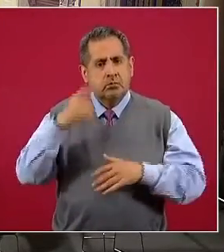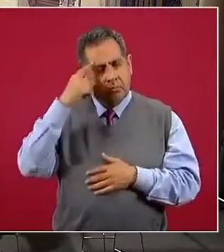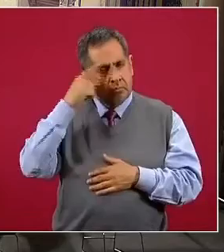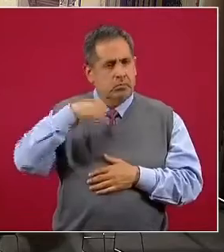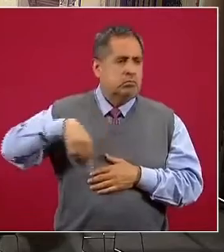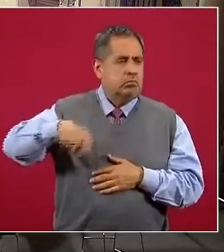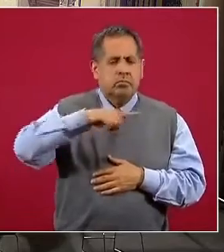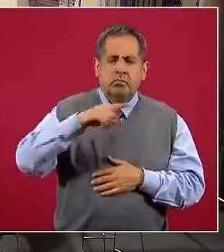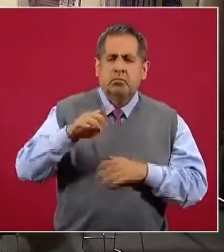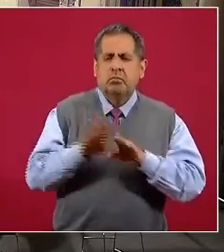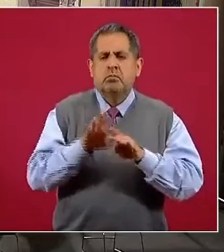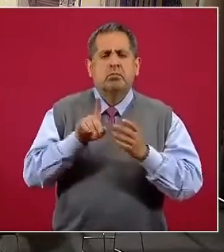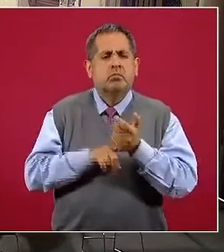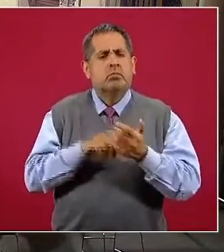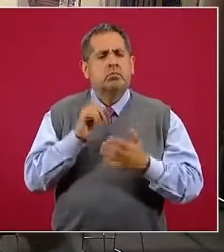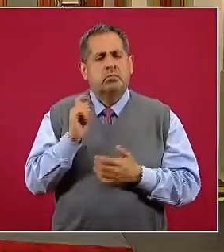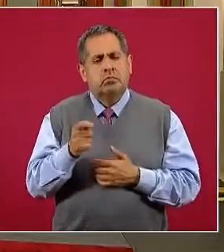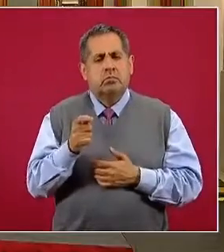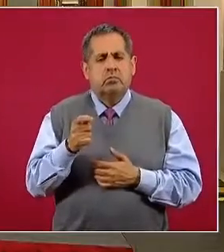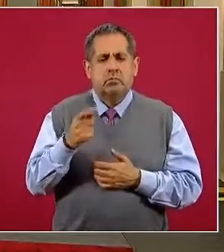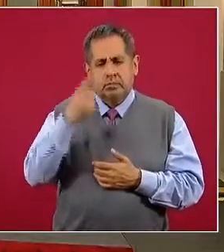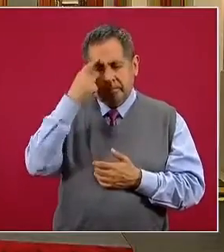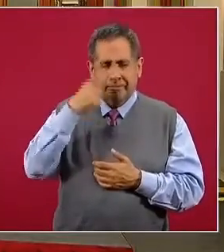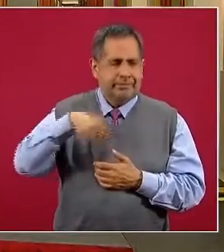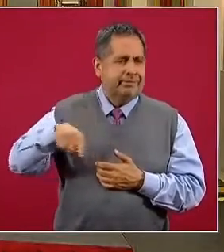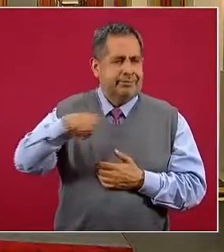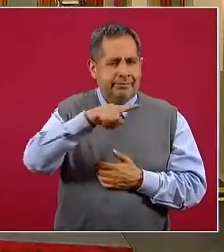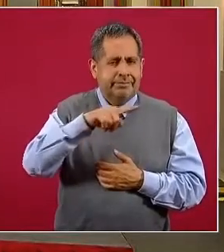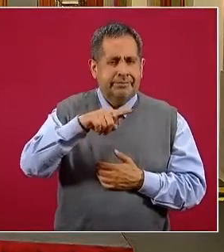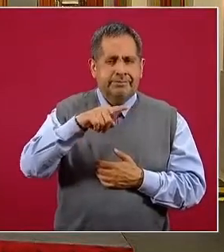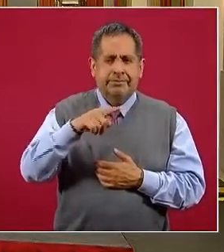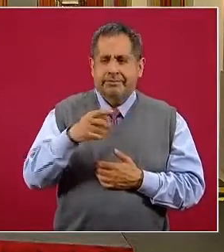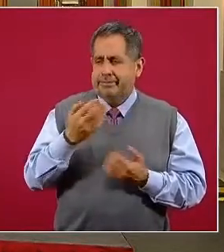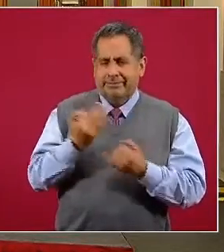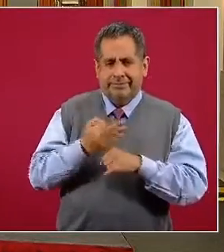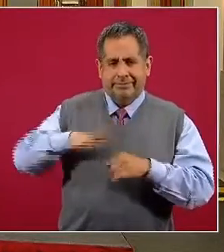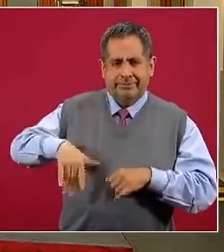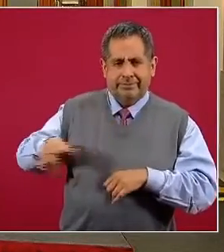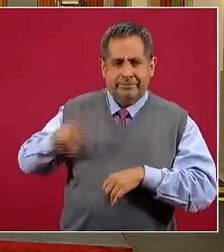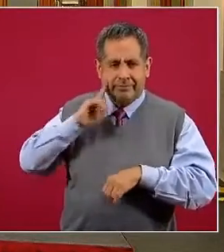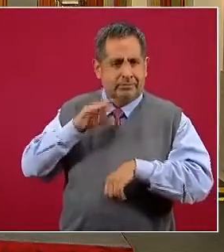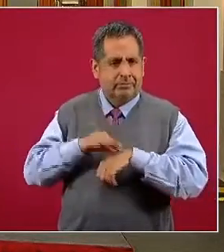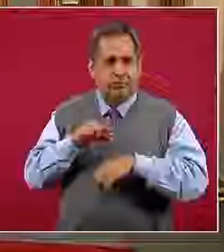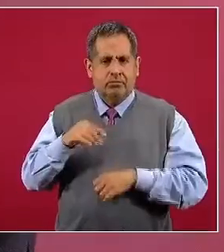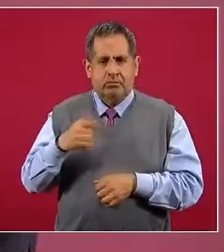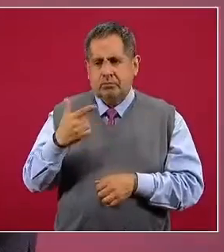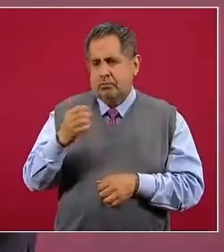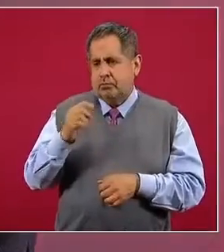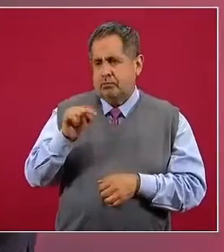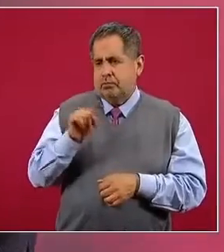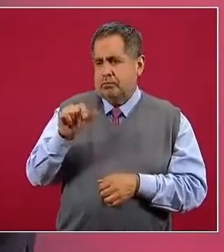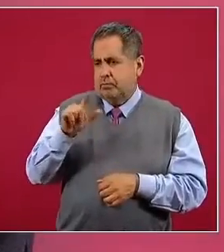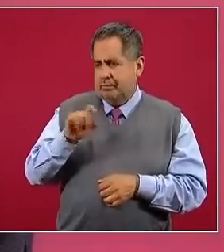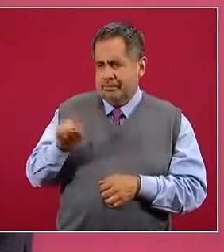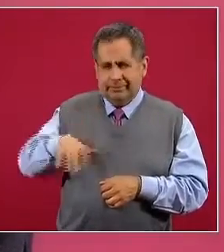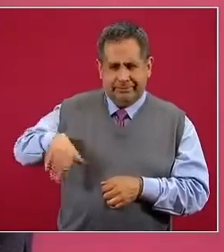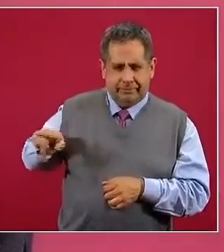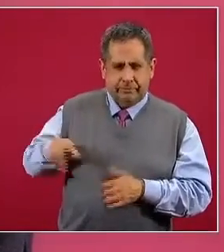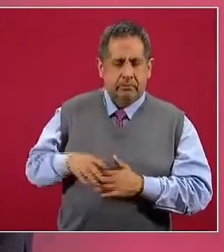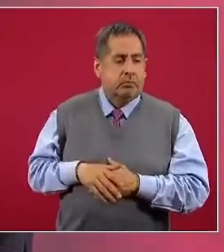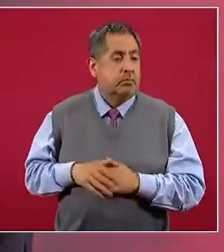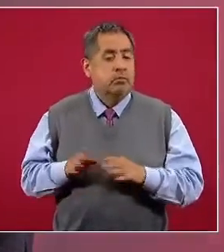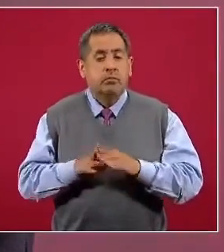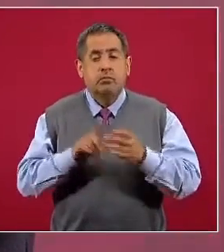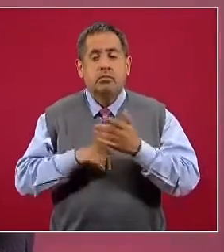jornadas, de los esfuerzos que hacen compañeras y compañeros como la doctora González, y comparando, por ejemplo, las cifras